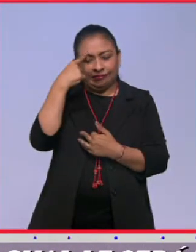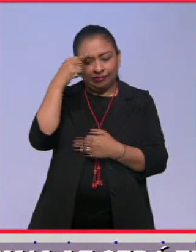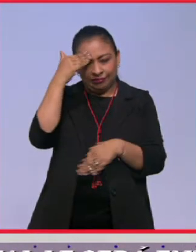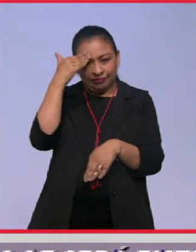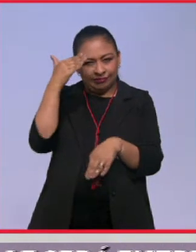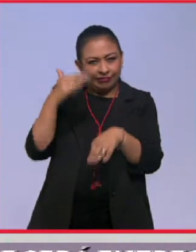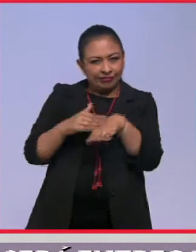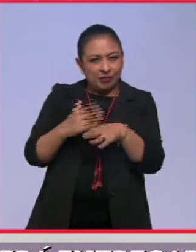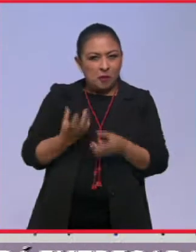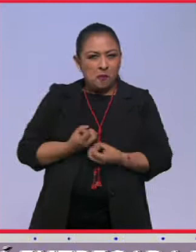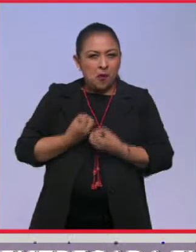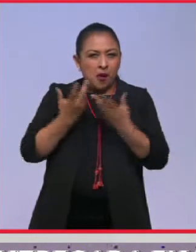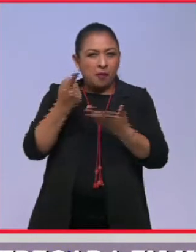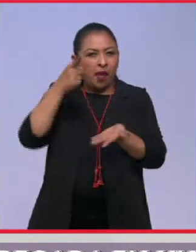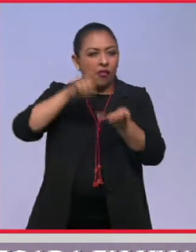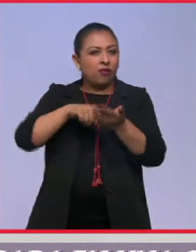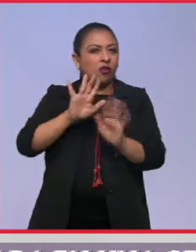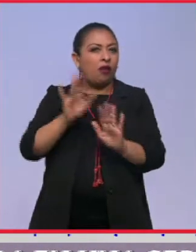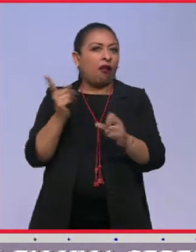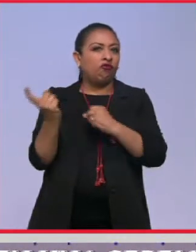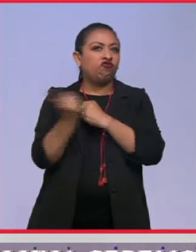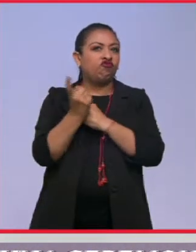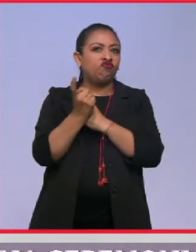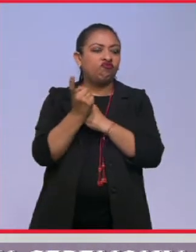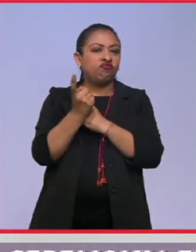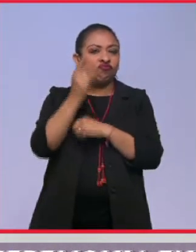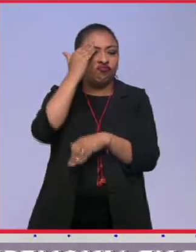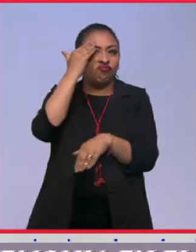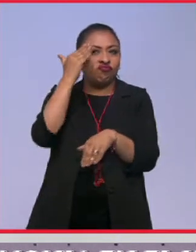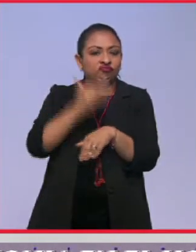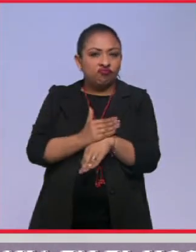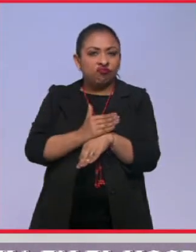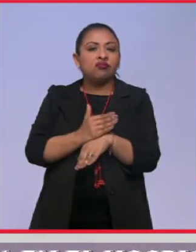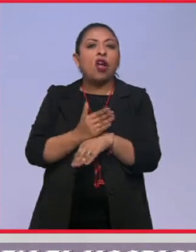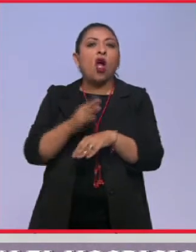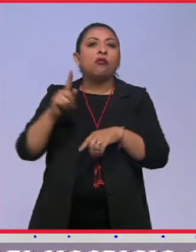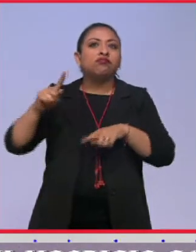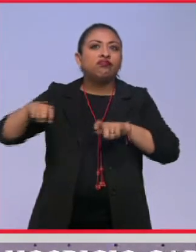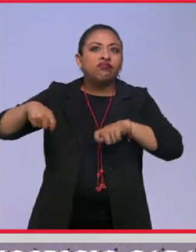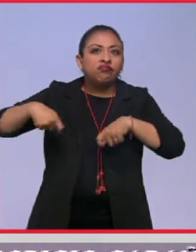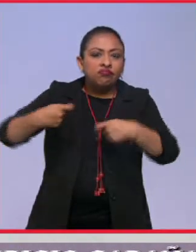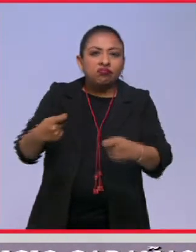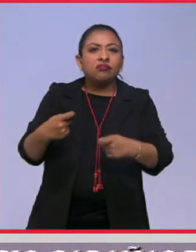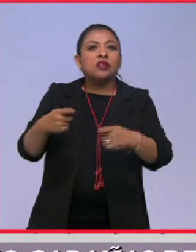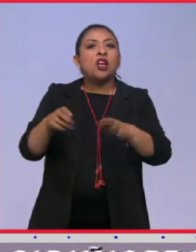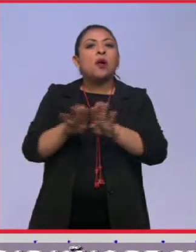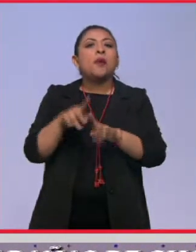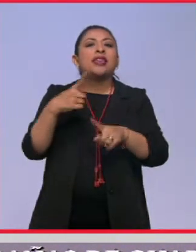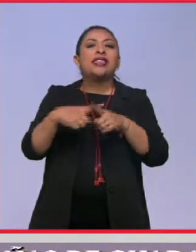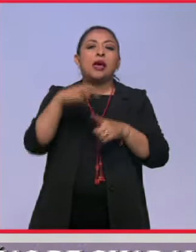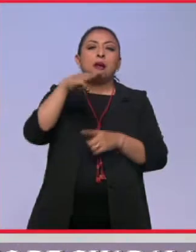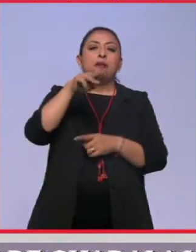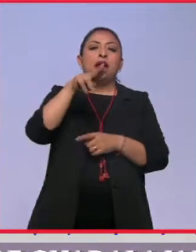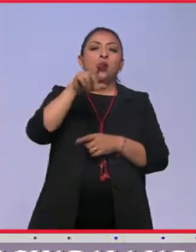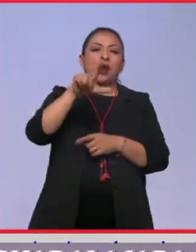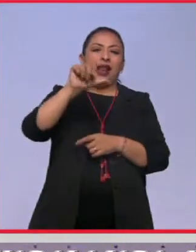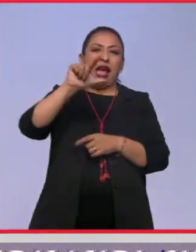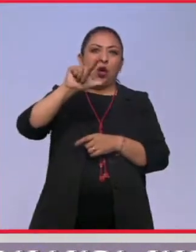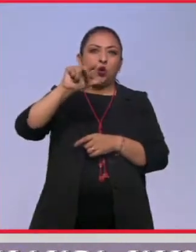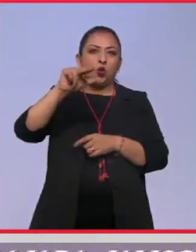desgracia, en el inconsciente. Es un poema que ha envejecido, un poema de Manuel Acuña que ha